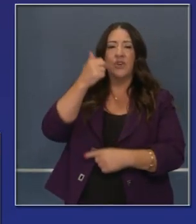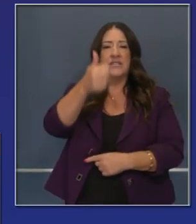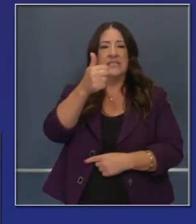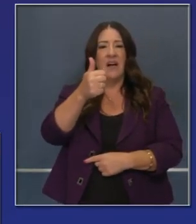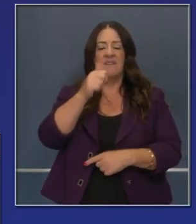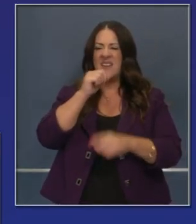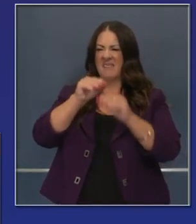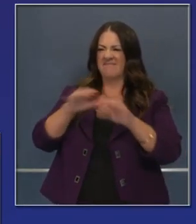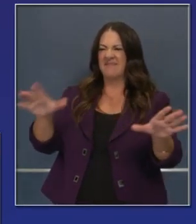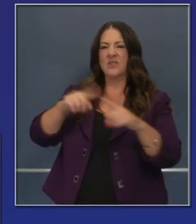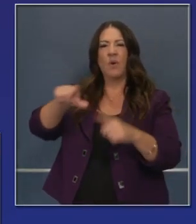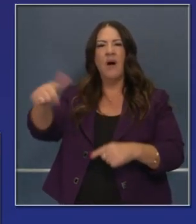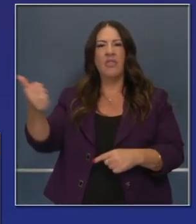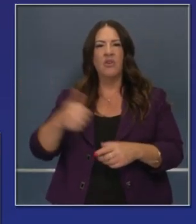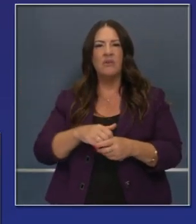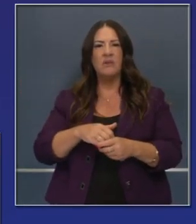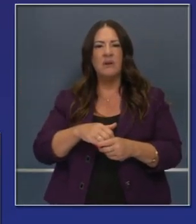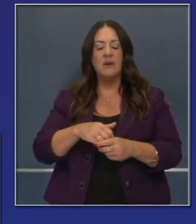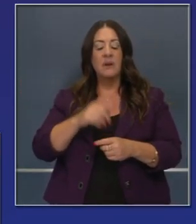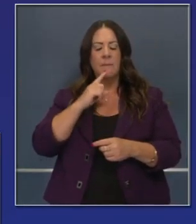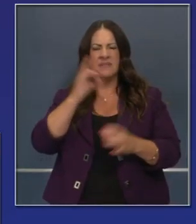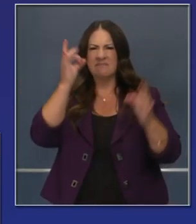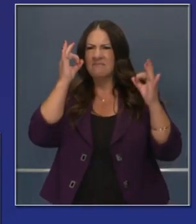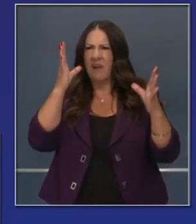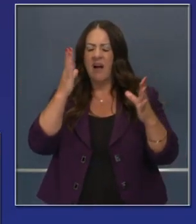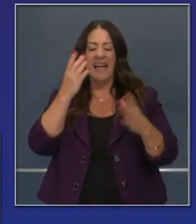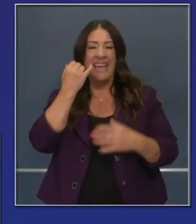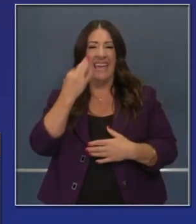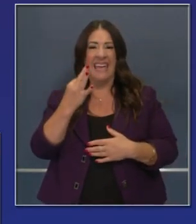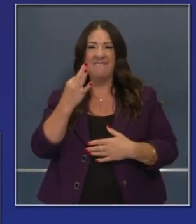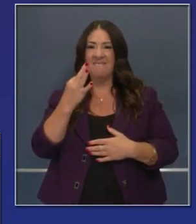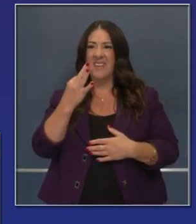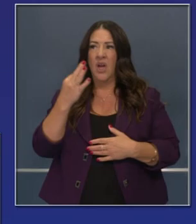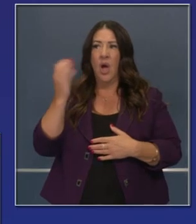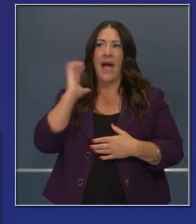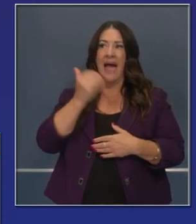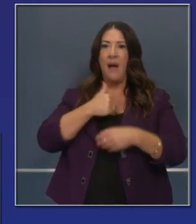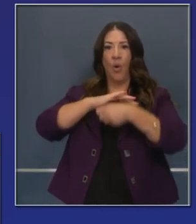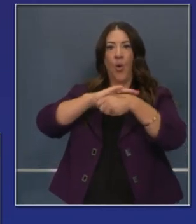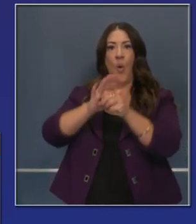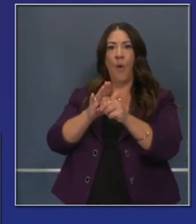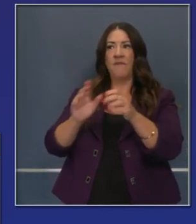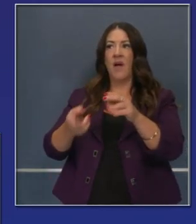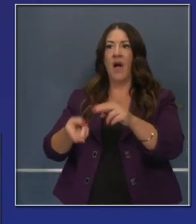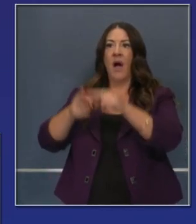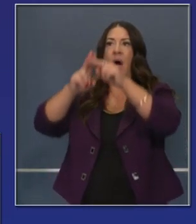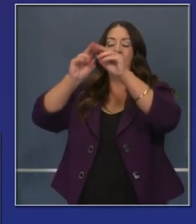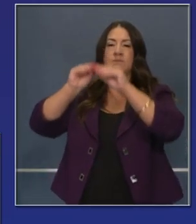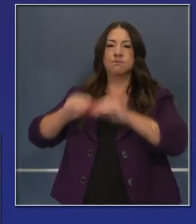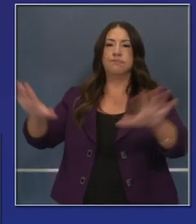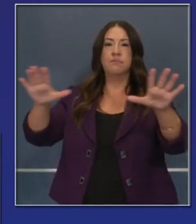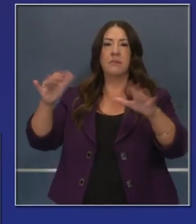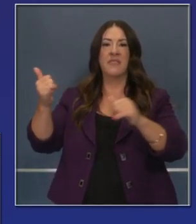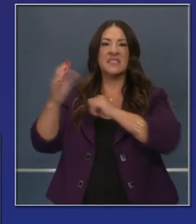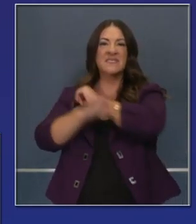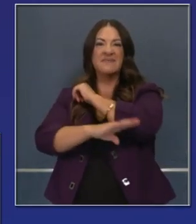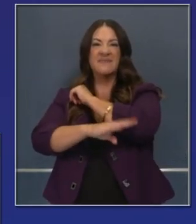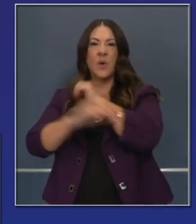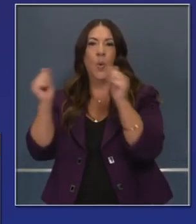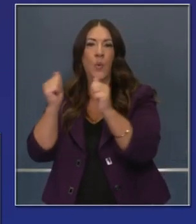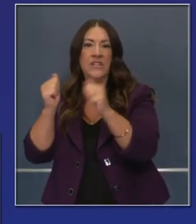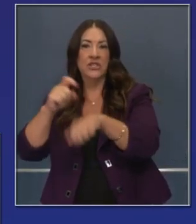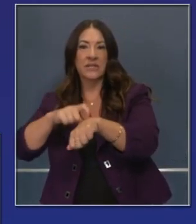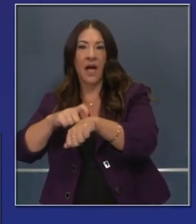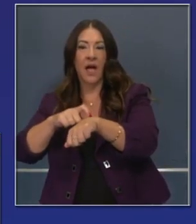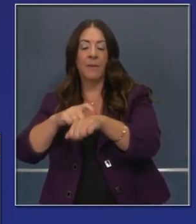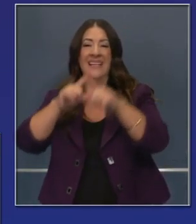impacto de lo que algunos llaman la pandemia gemela o melliza de las transmisiones de